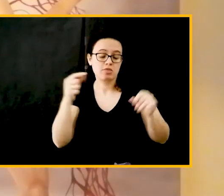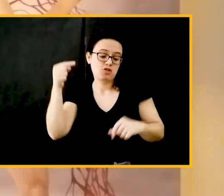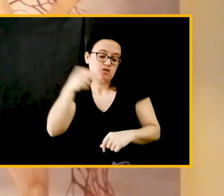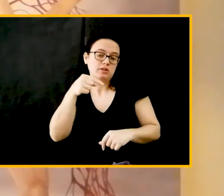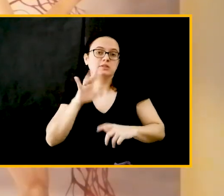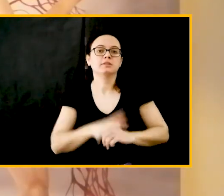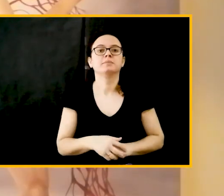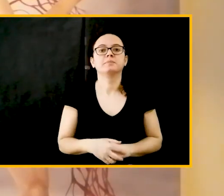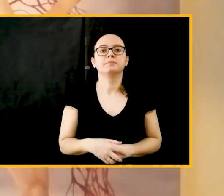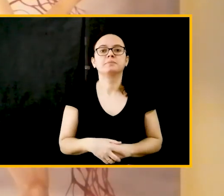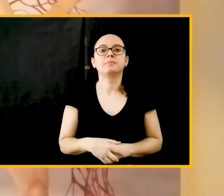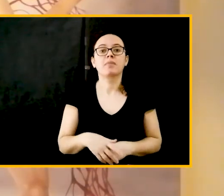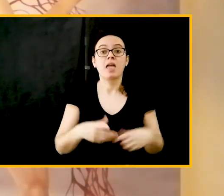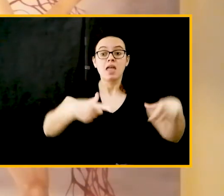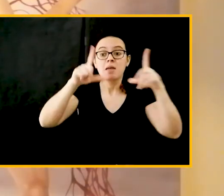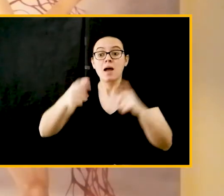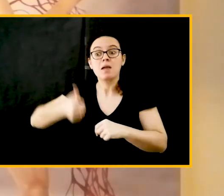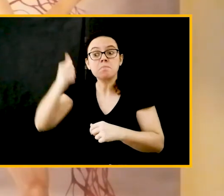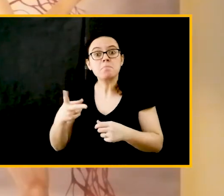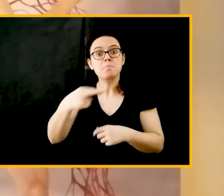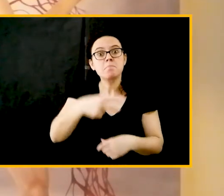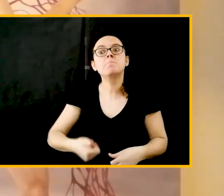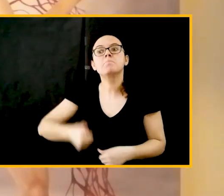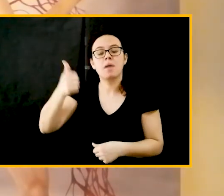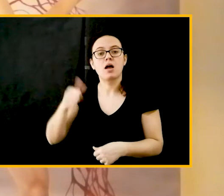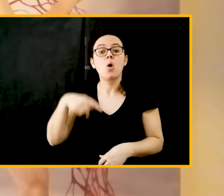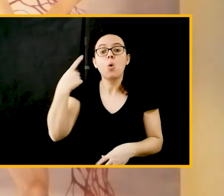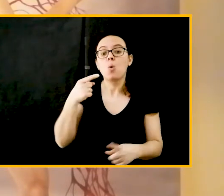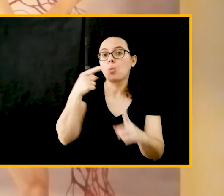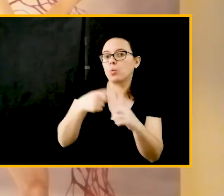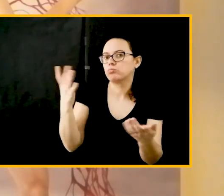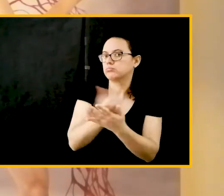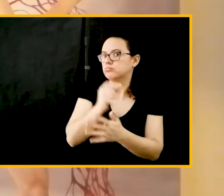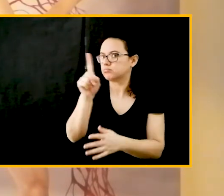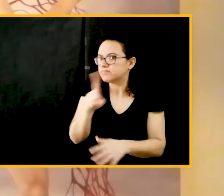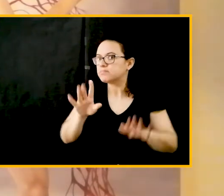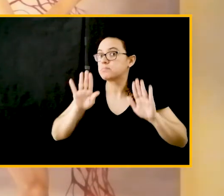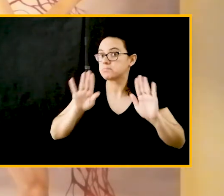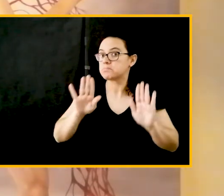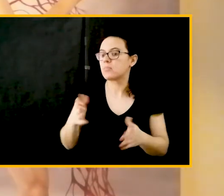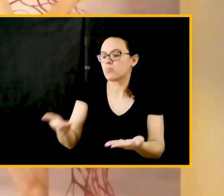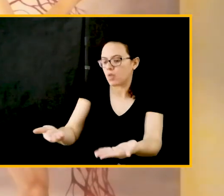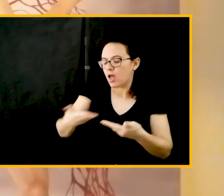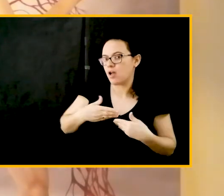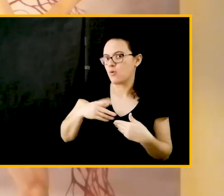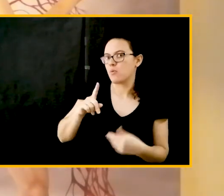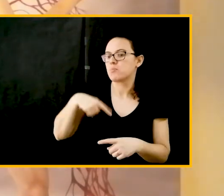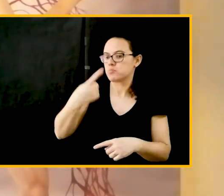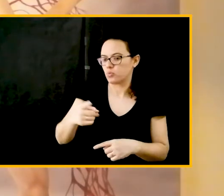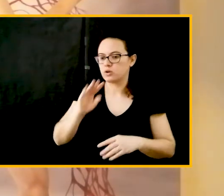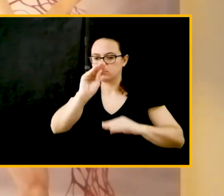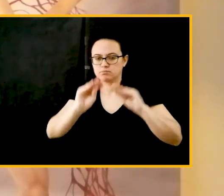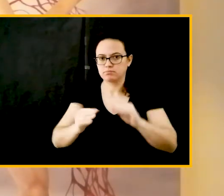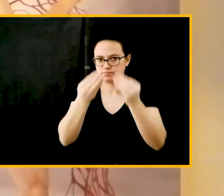Cuanto más imágenes recortemos, mejor, porque luego a lo mejor no vamos a usar todas en nuestra composición final, pero nos va a ayudar luego a componer nuestro collage. Así